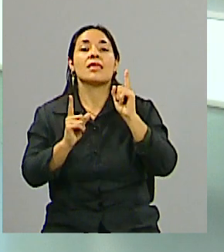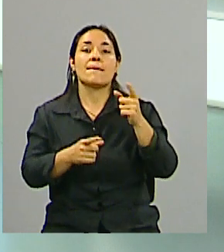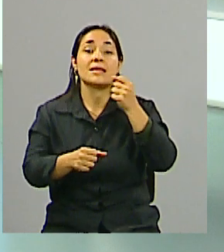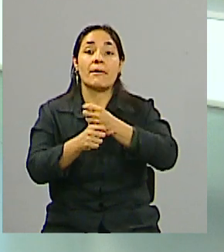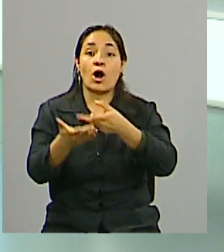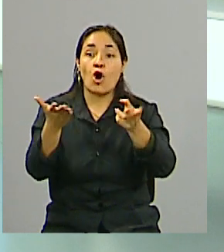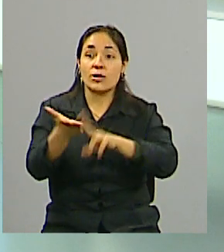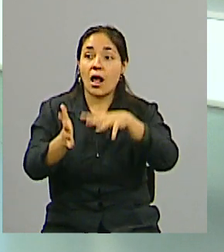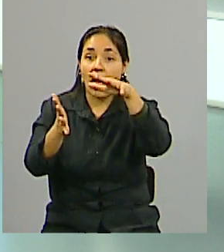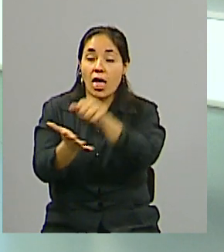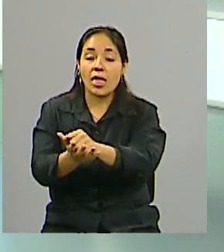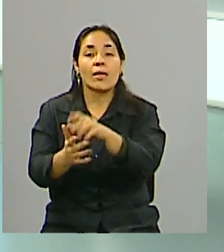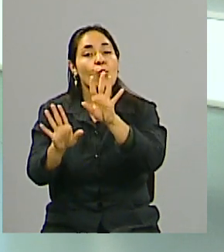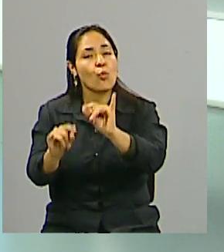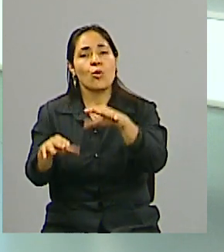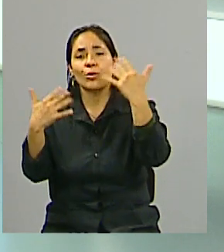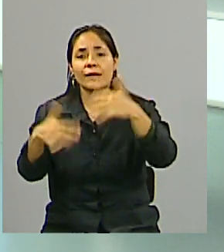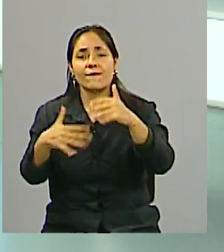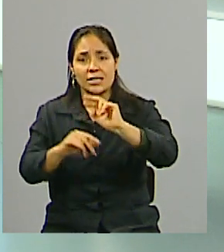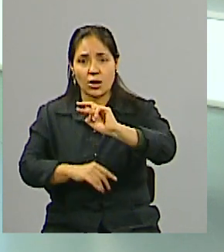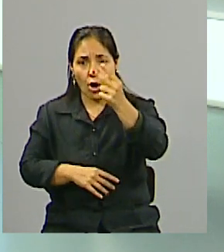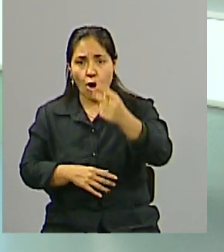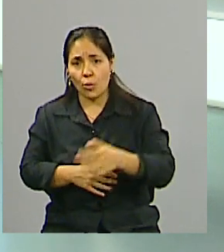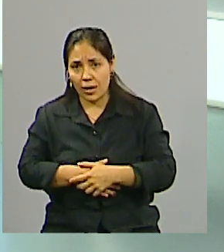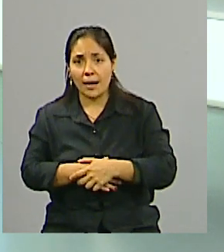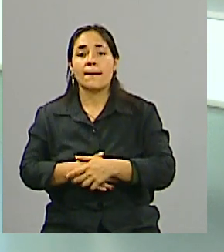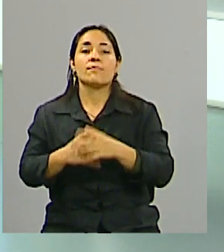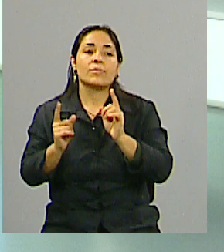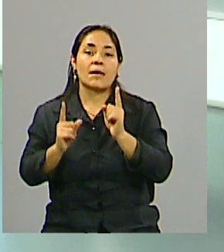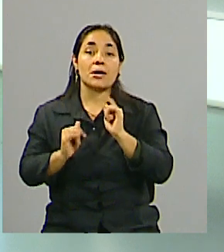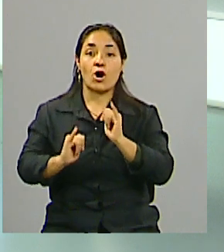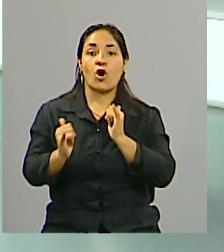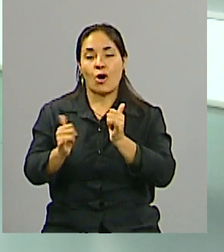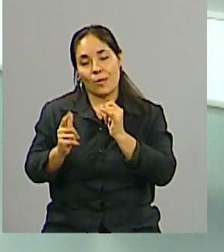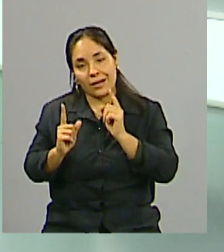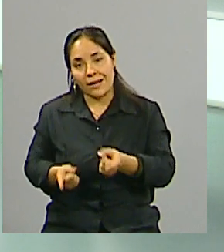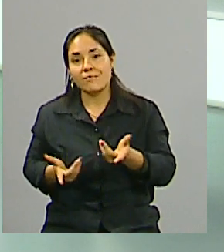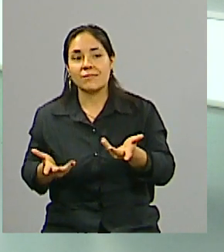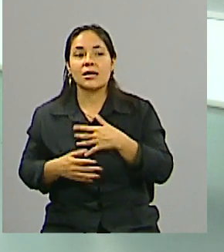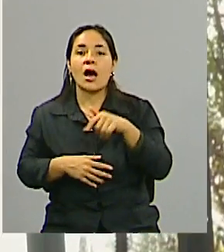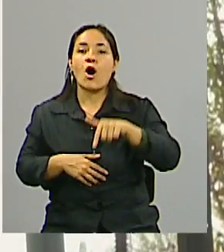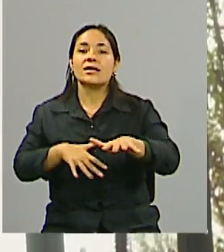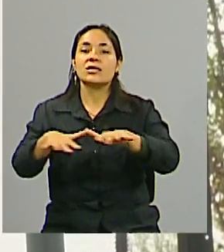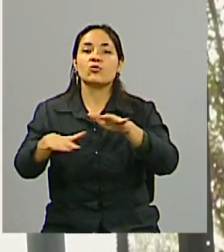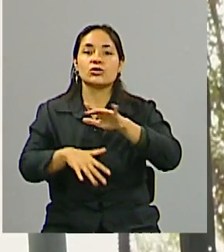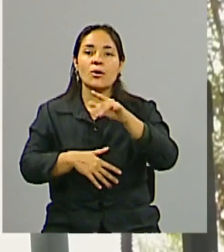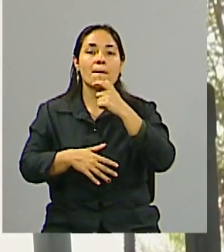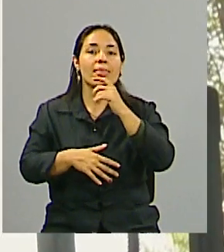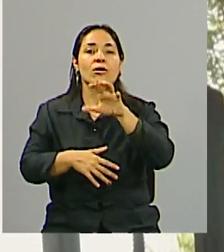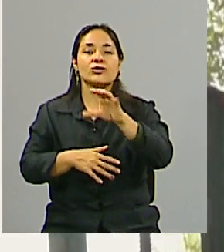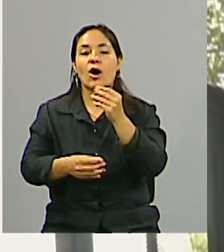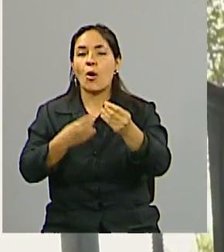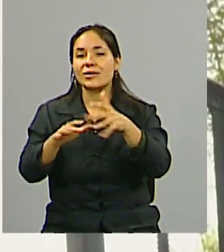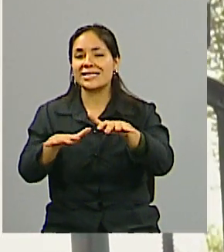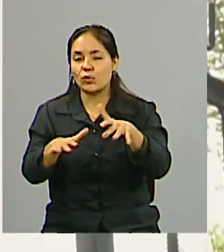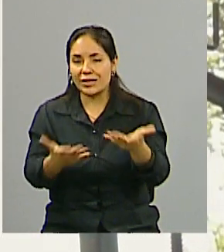conseguir nuevamente trabajo o volver a insertarse en el mercado laboral, y ni hablar de los jóvenes. ¿Cómo está el panorama en la provincia de Mendoza? La